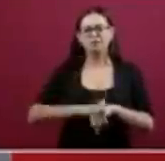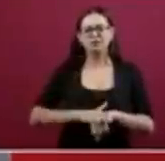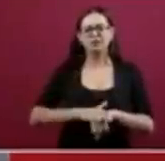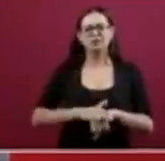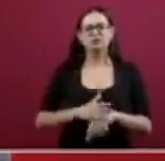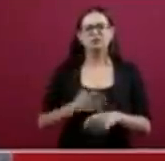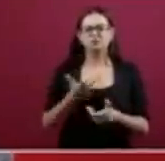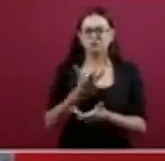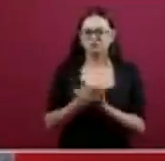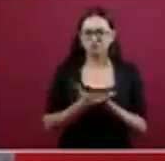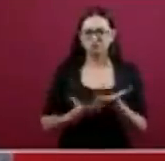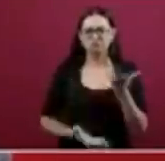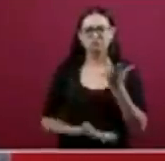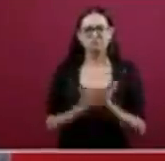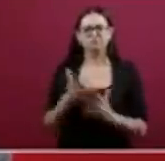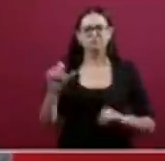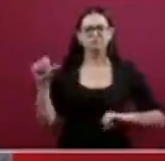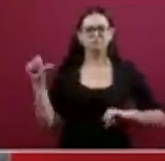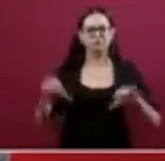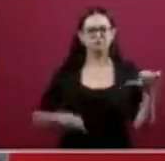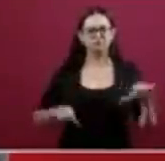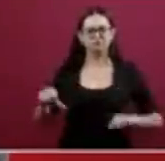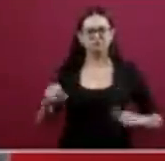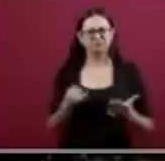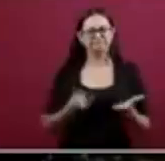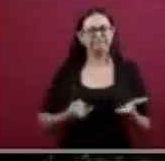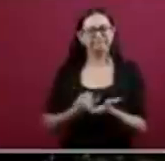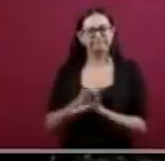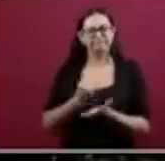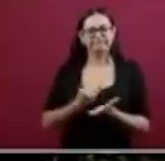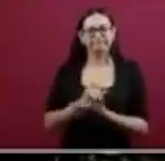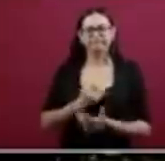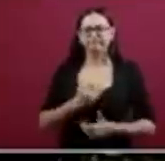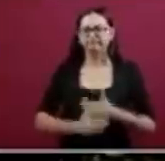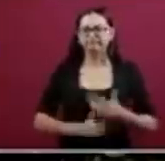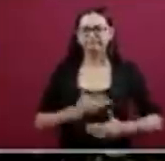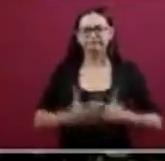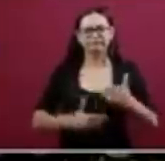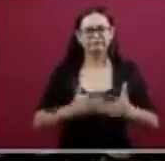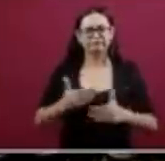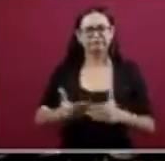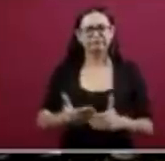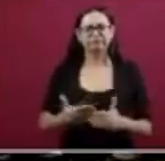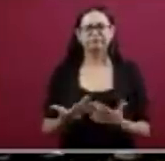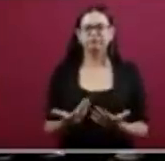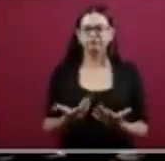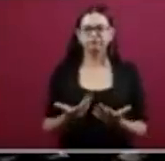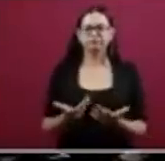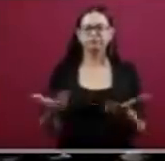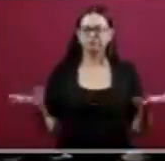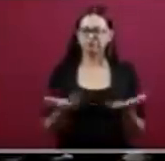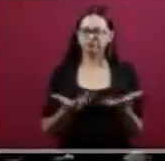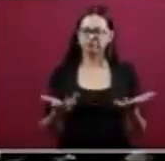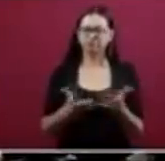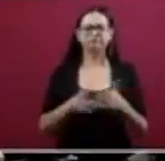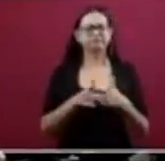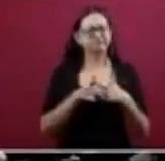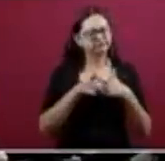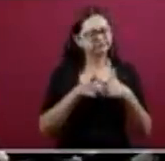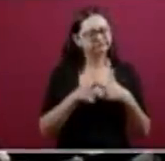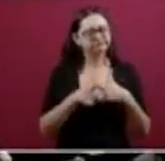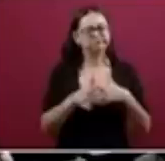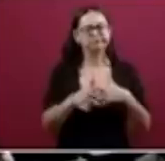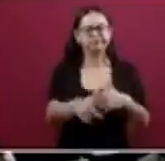que se han tomado y lo que se va a seguir haciendo.